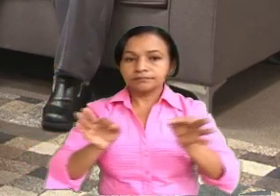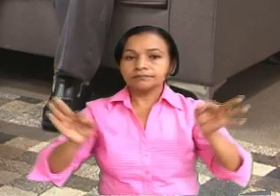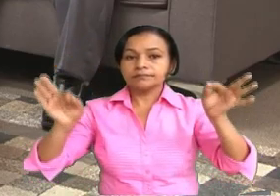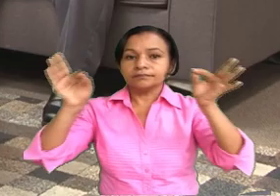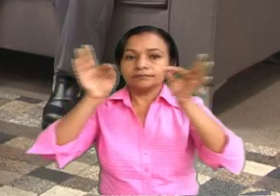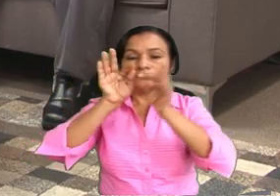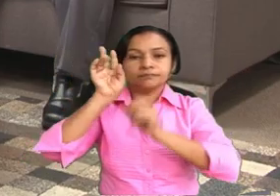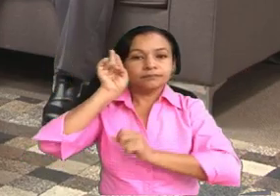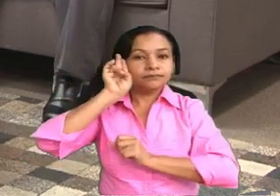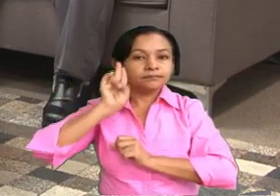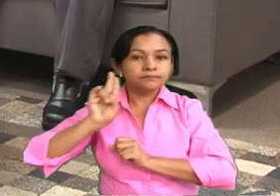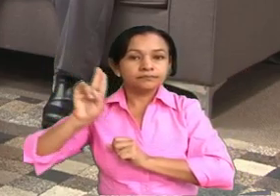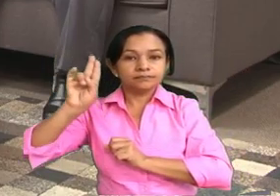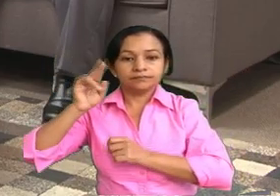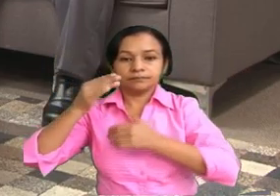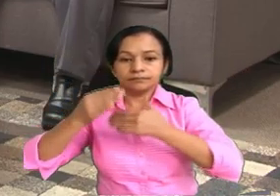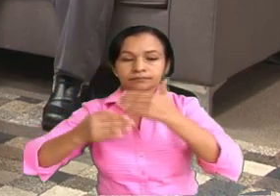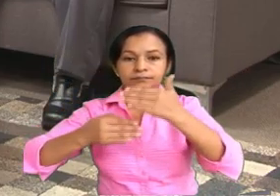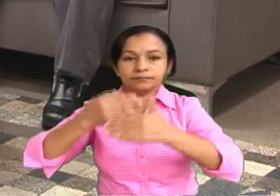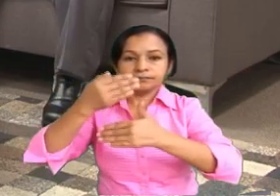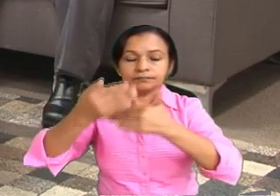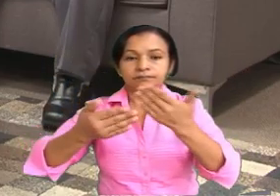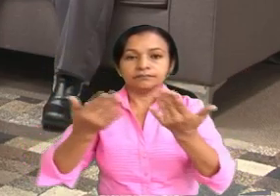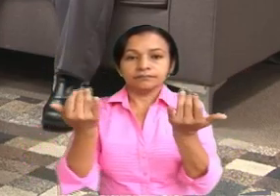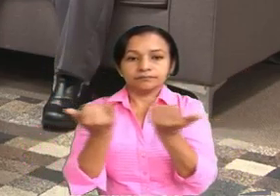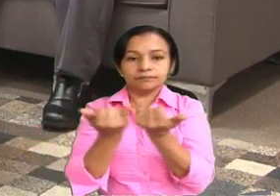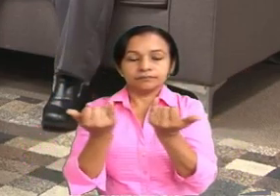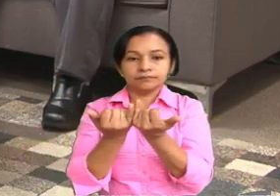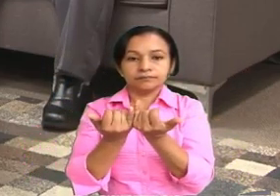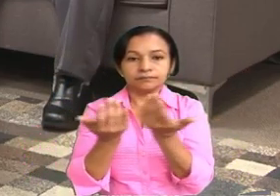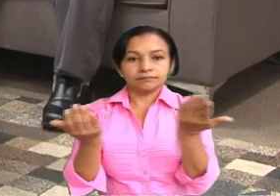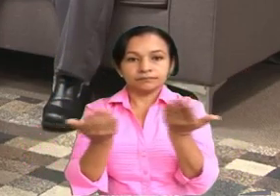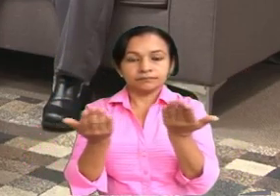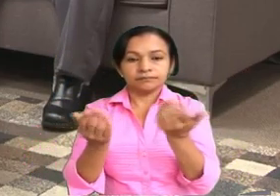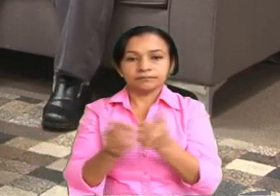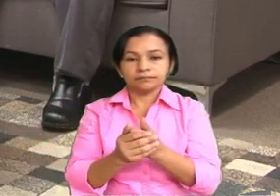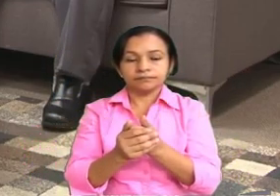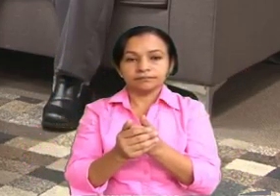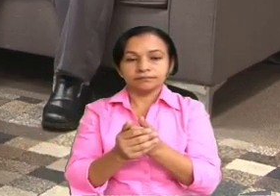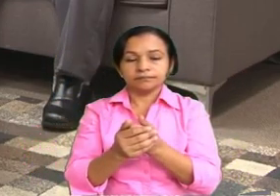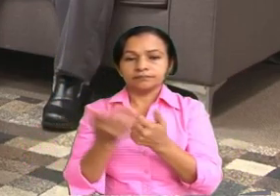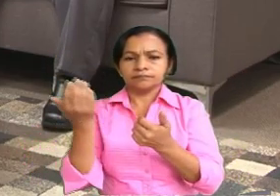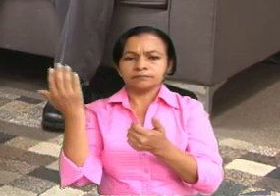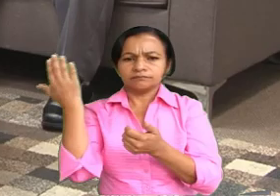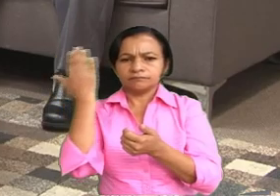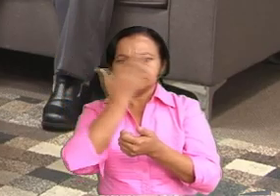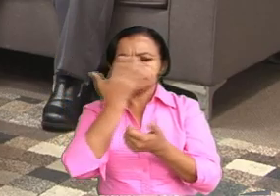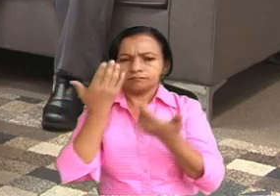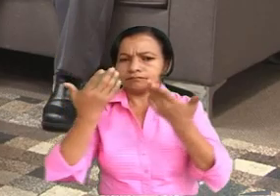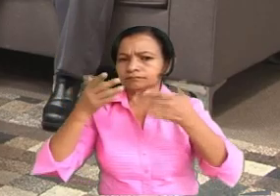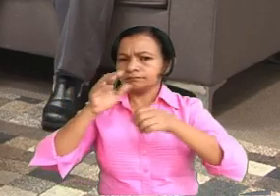las universidades para el proceso de eliminación y de la discriminación racial?